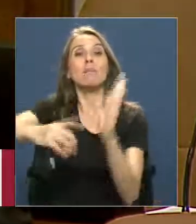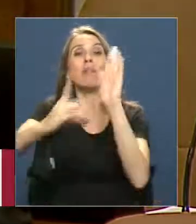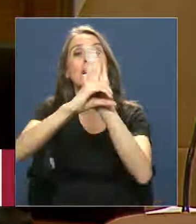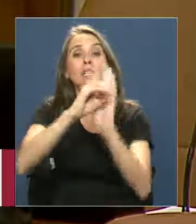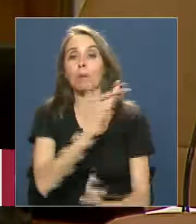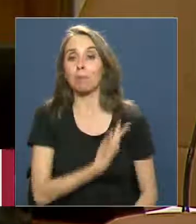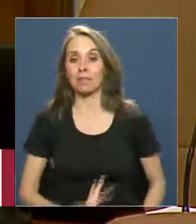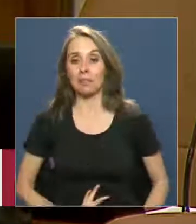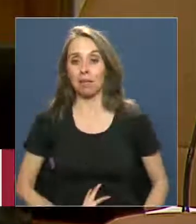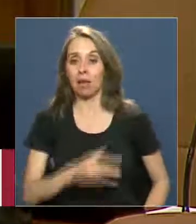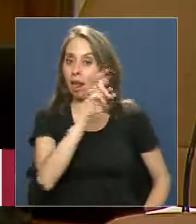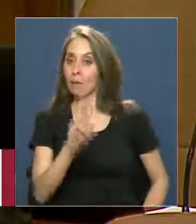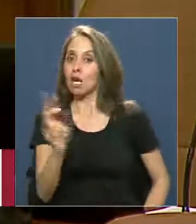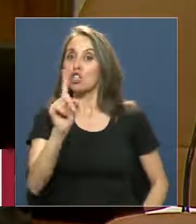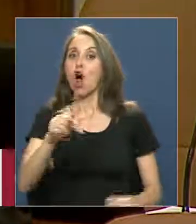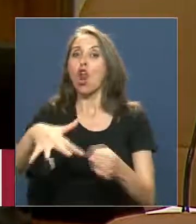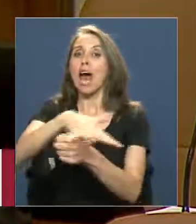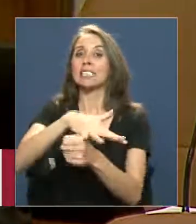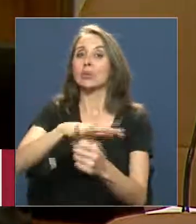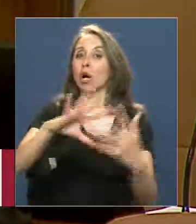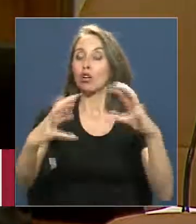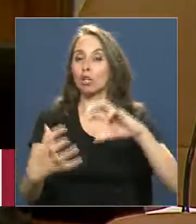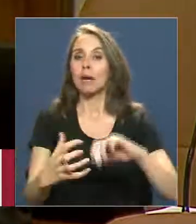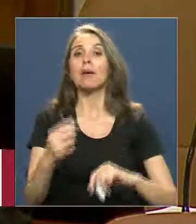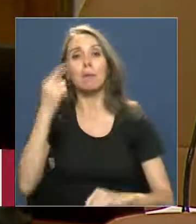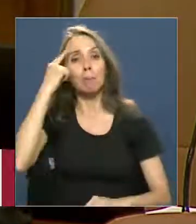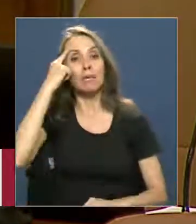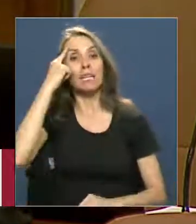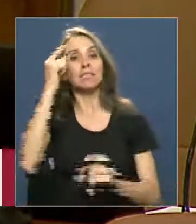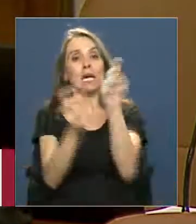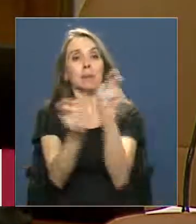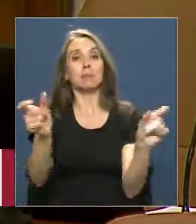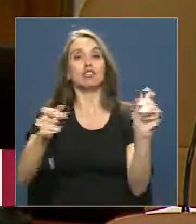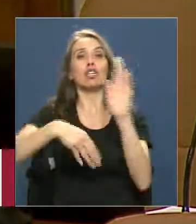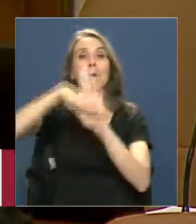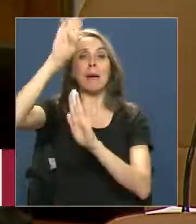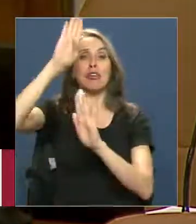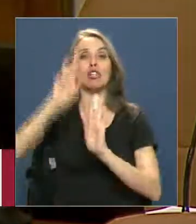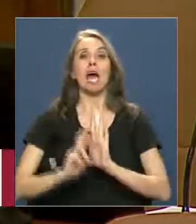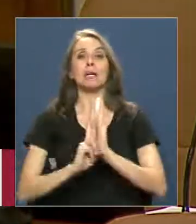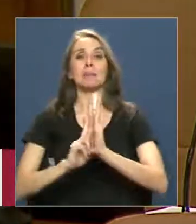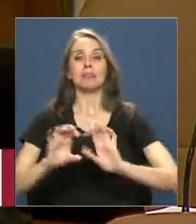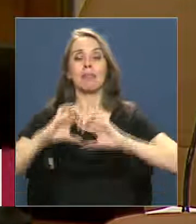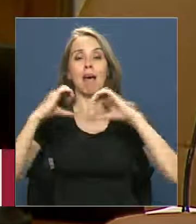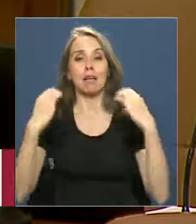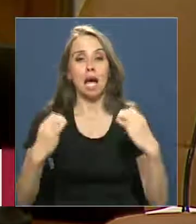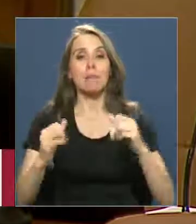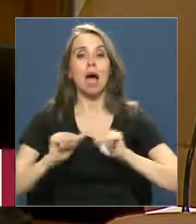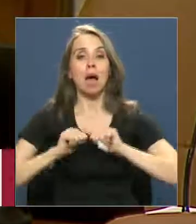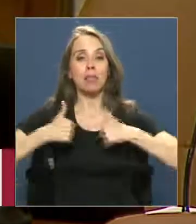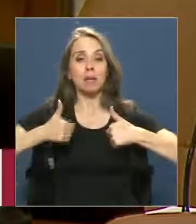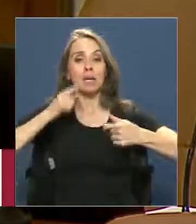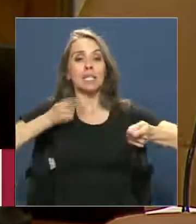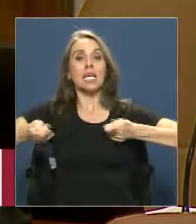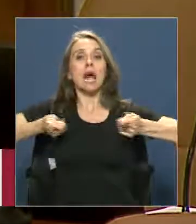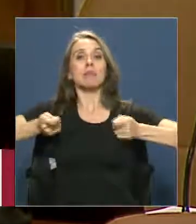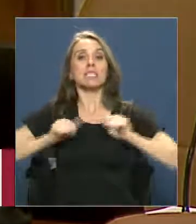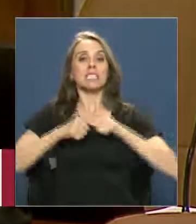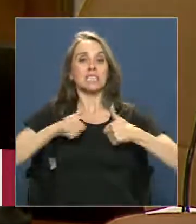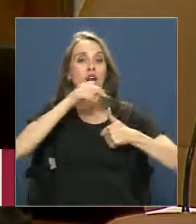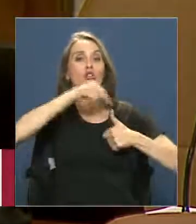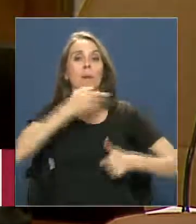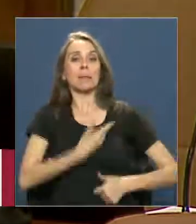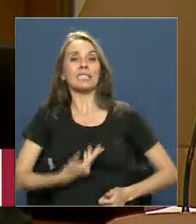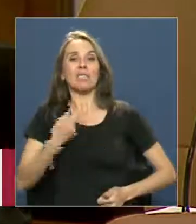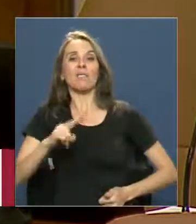de catástrofe. De manera que dejarle a una mayoría también en la Cámara, ya que la mesa la administra una mayoría, tomar